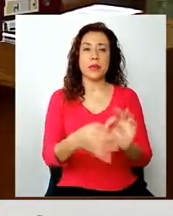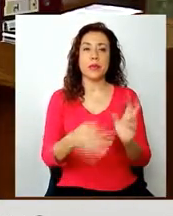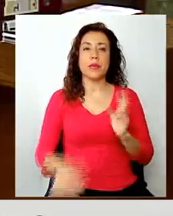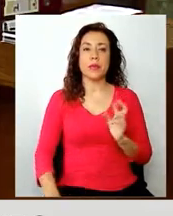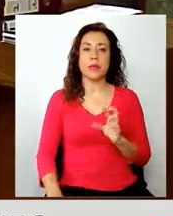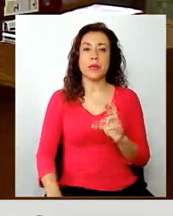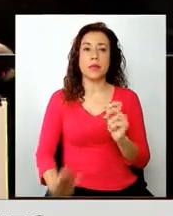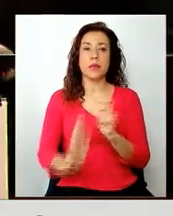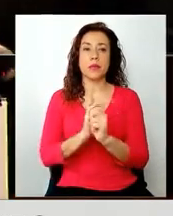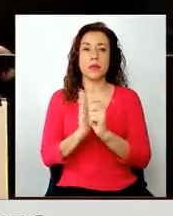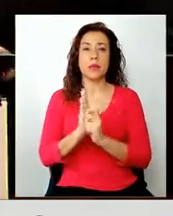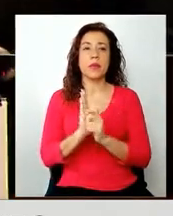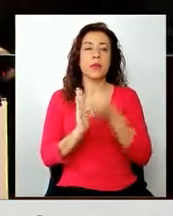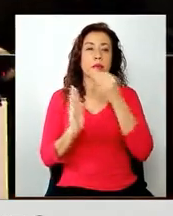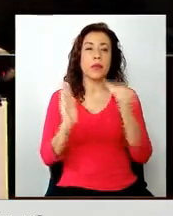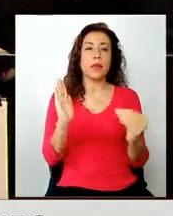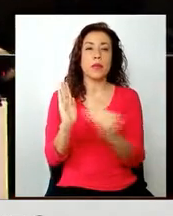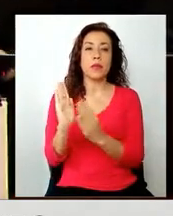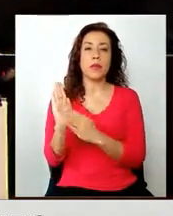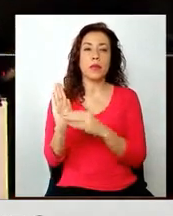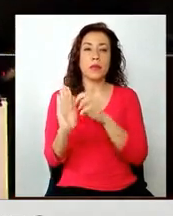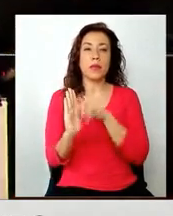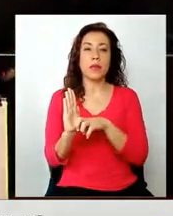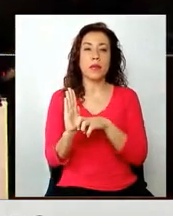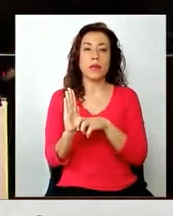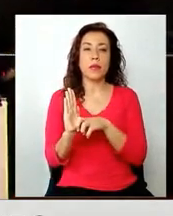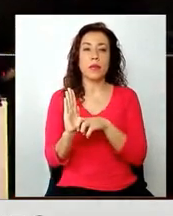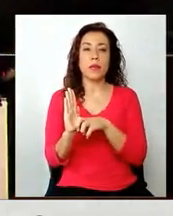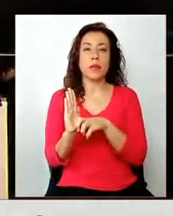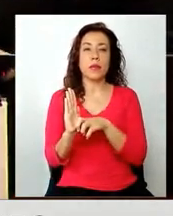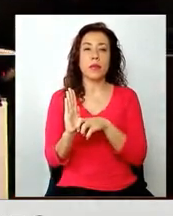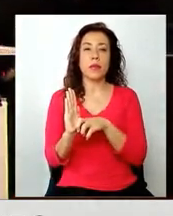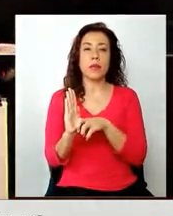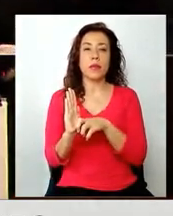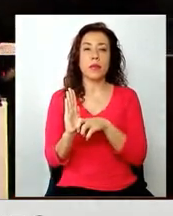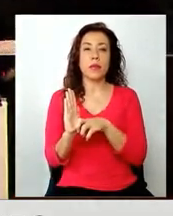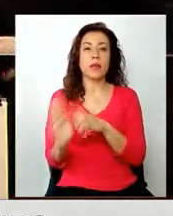para hablar a favor del proyecto Le ofrezco la palabra al diputado cuello